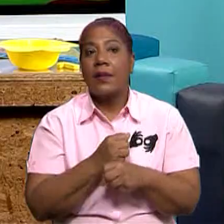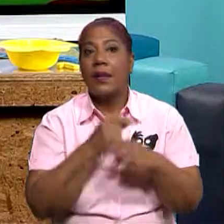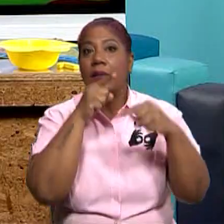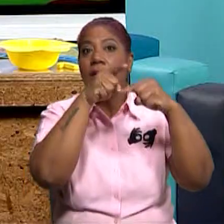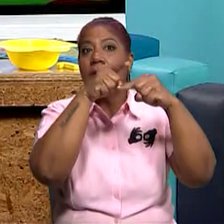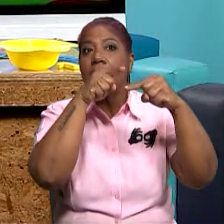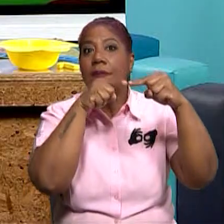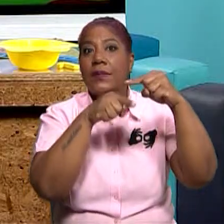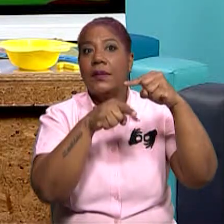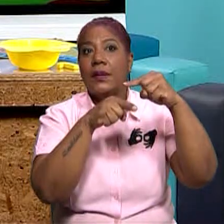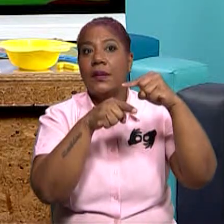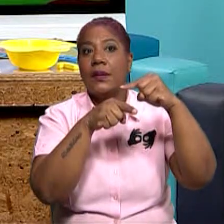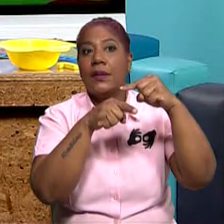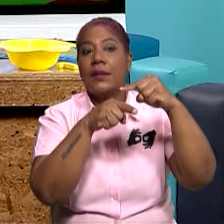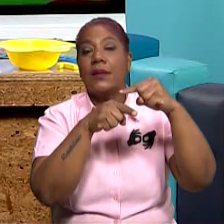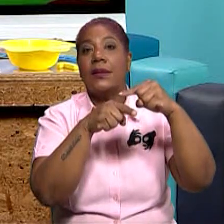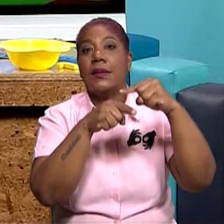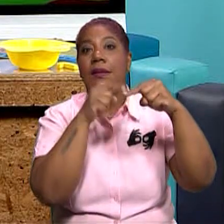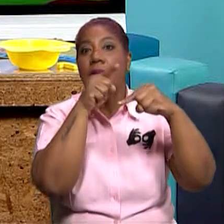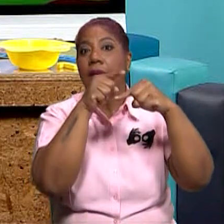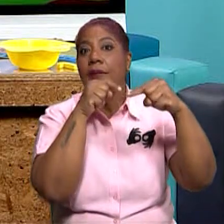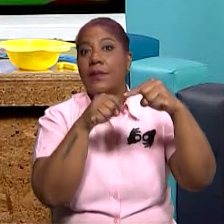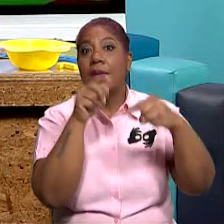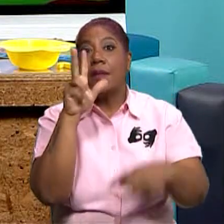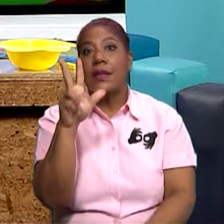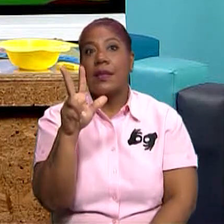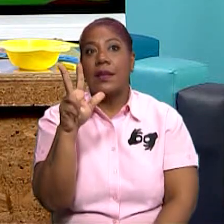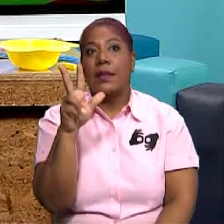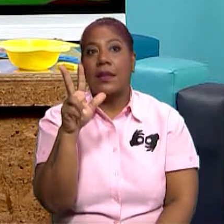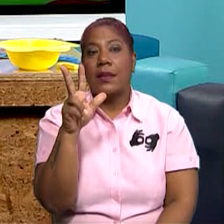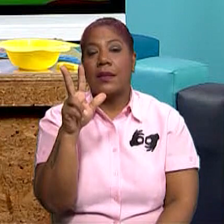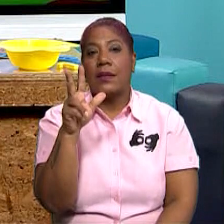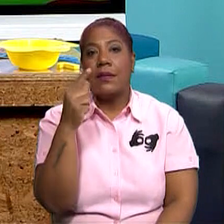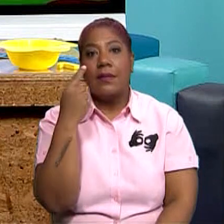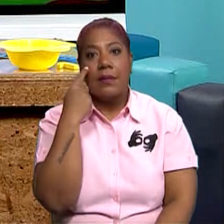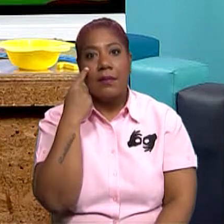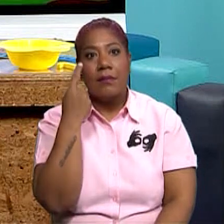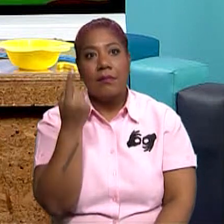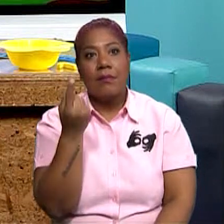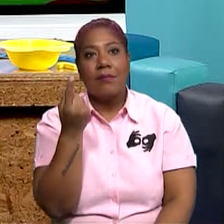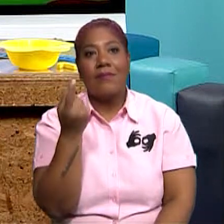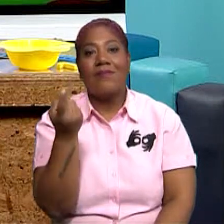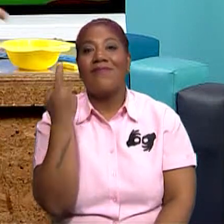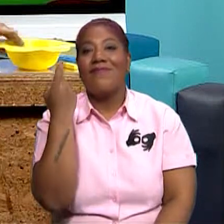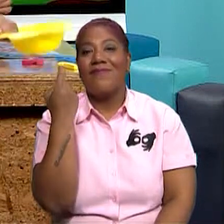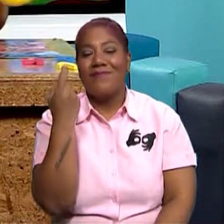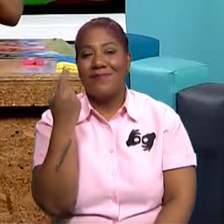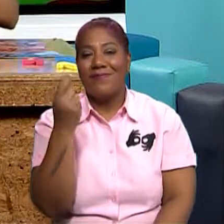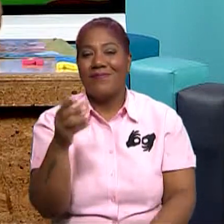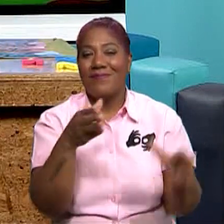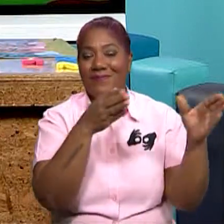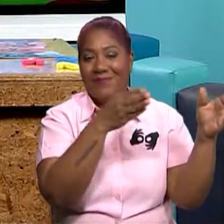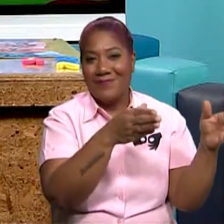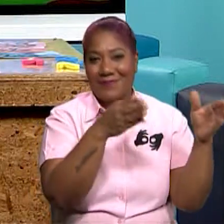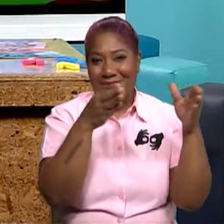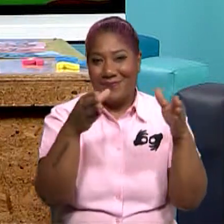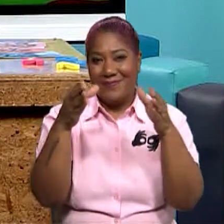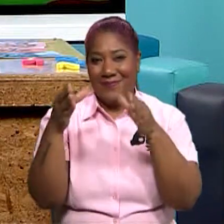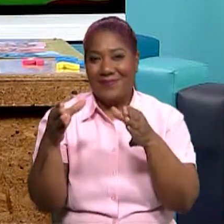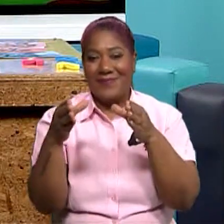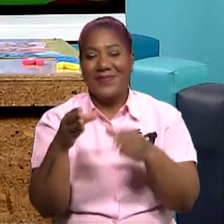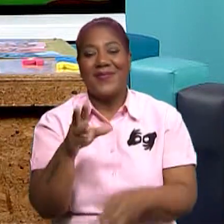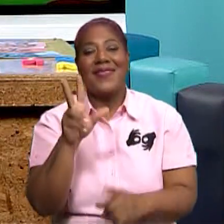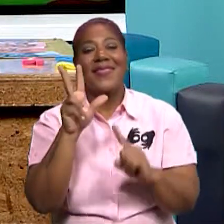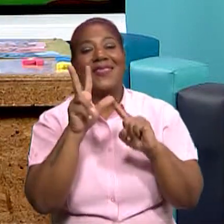hace falta aquí? 12 entre 3, miren, ¿qué observaron? Ah, que falta un plato. Claro que